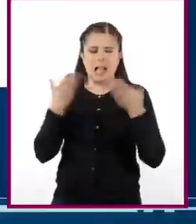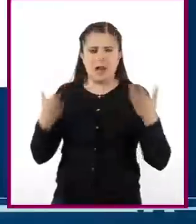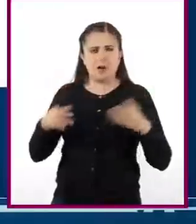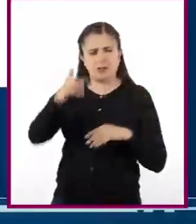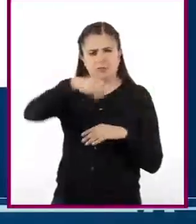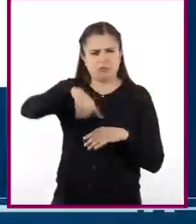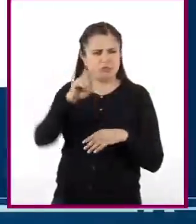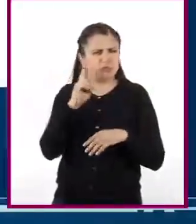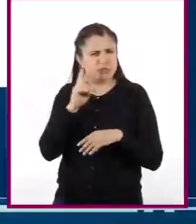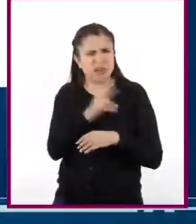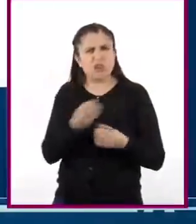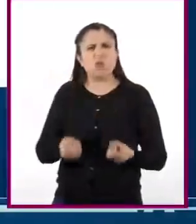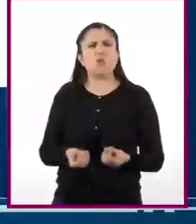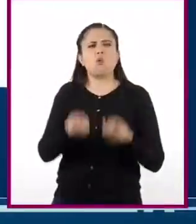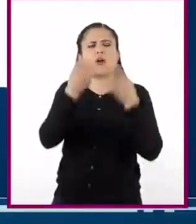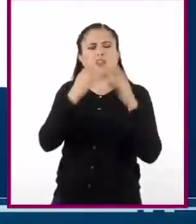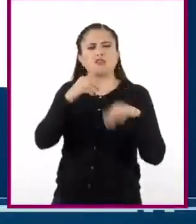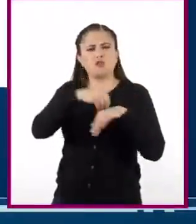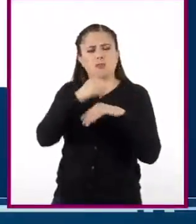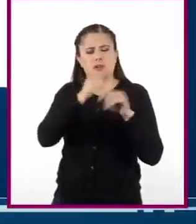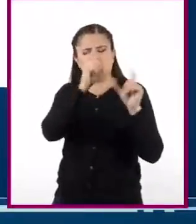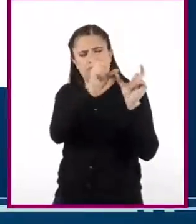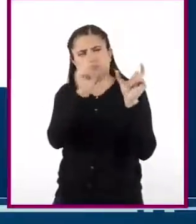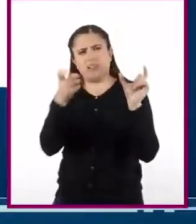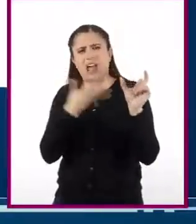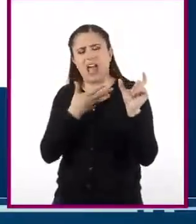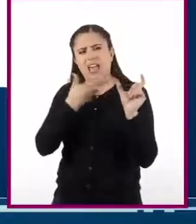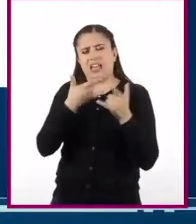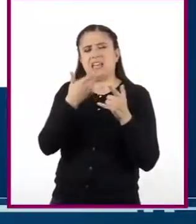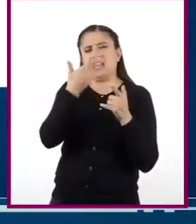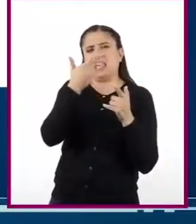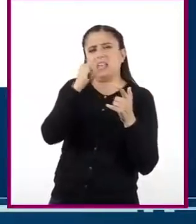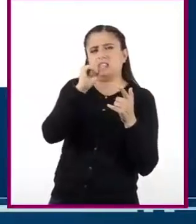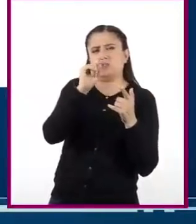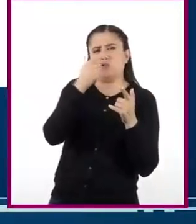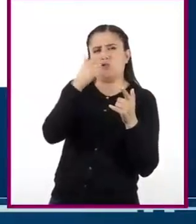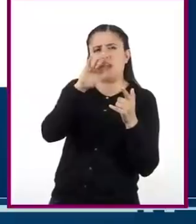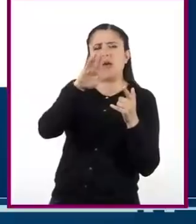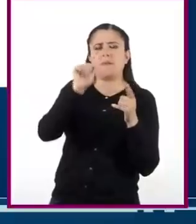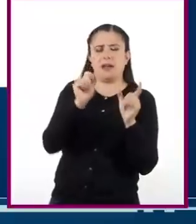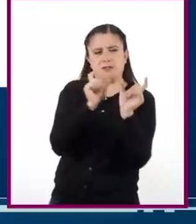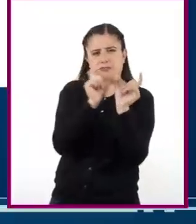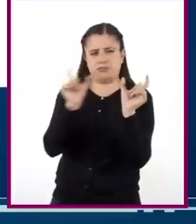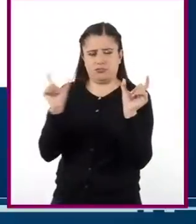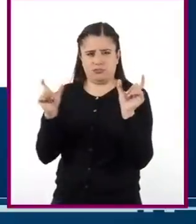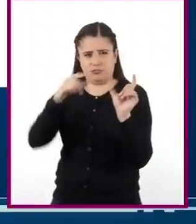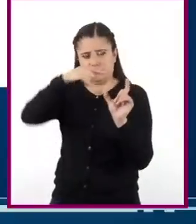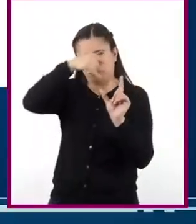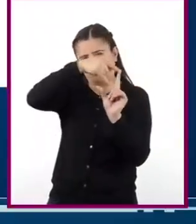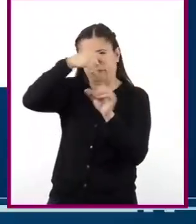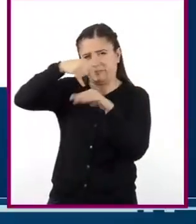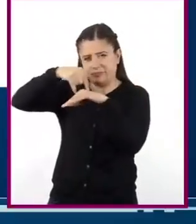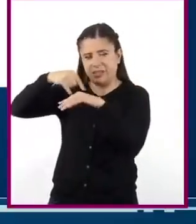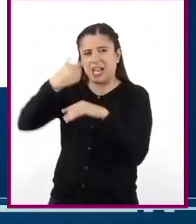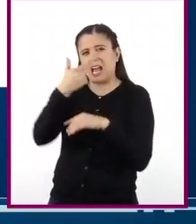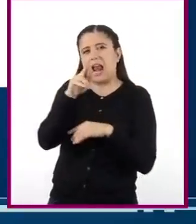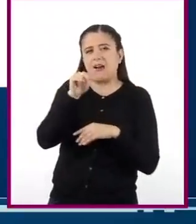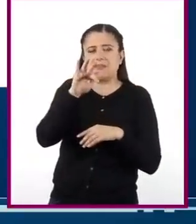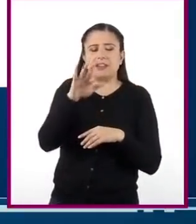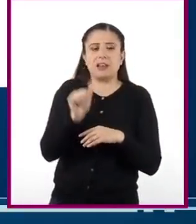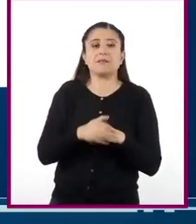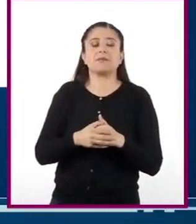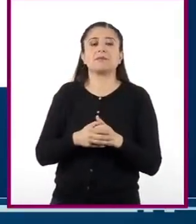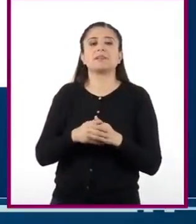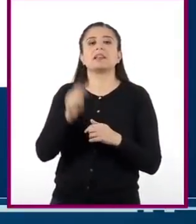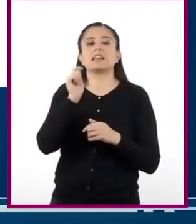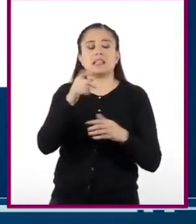debemos definir cuántos intervalos tendrá nuestro histograma. Sería conveniente que las clases o intervalos incluyeran desde el